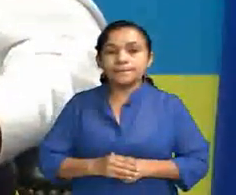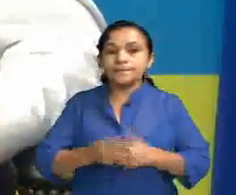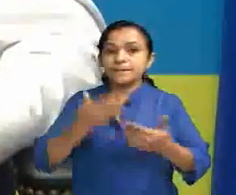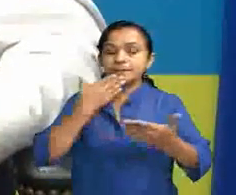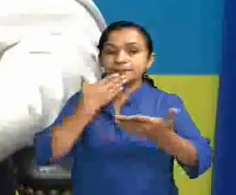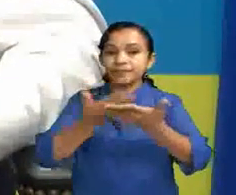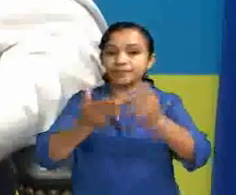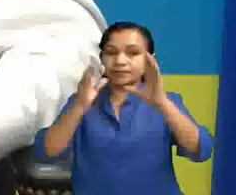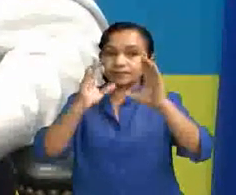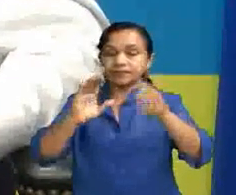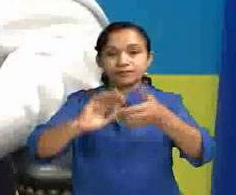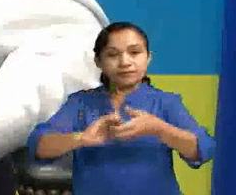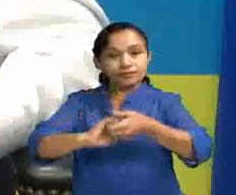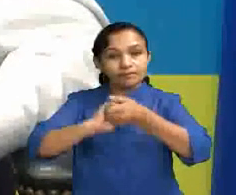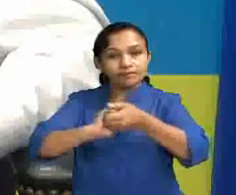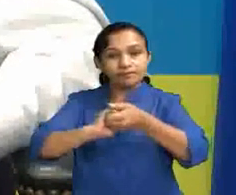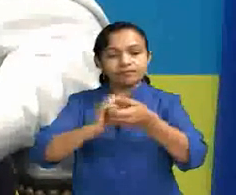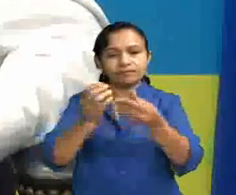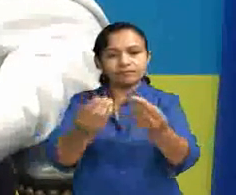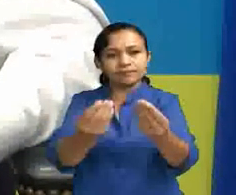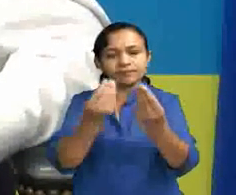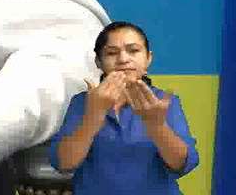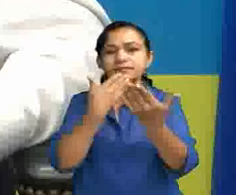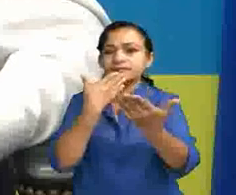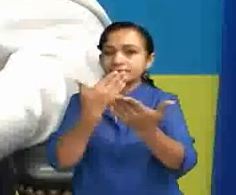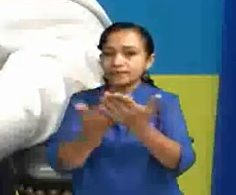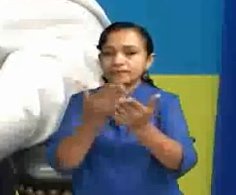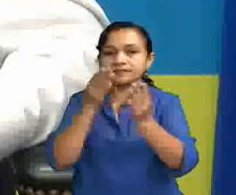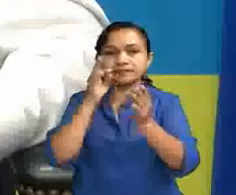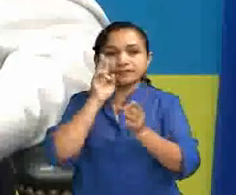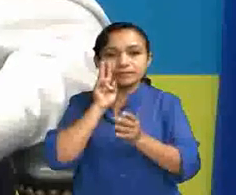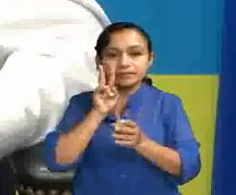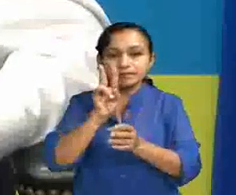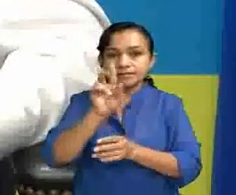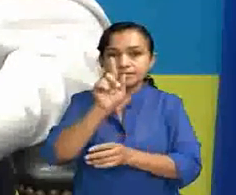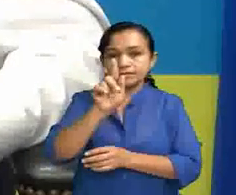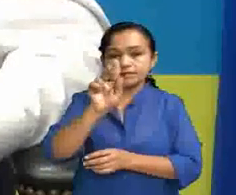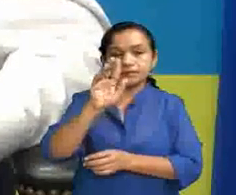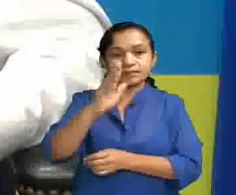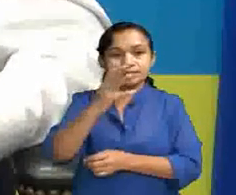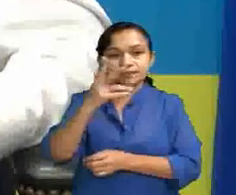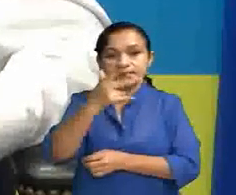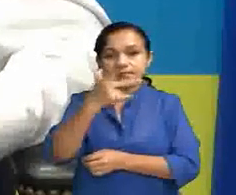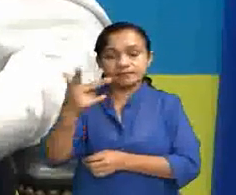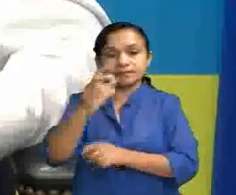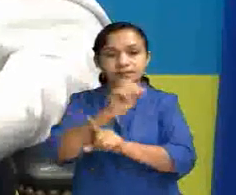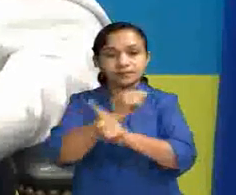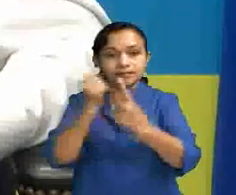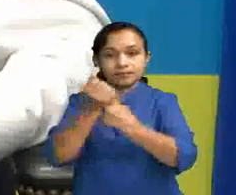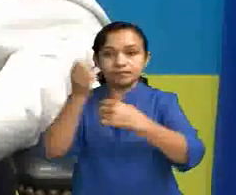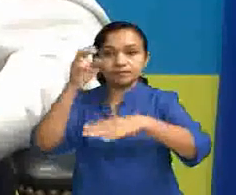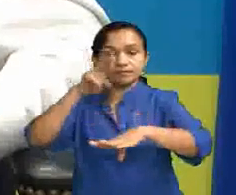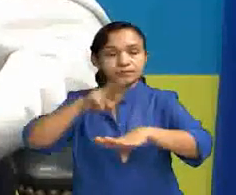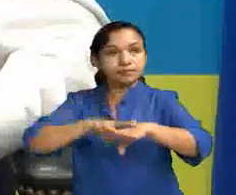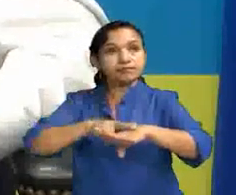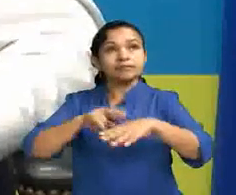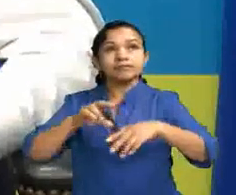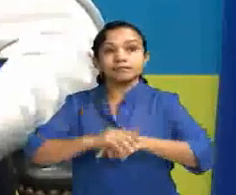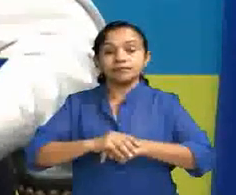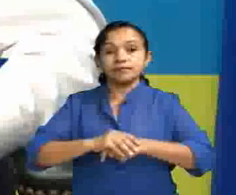buenas tardes, amigos televidentes. Muchas gracias por su fiel sintonía. El canal 98, el canal parlamentario, el canal de la Asamblea